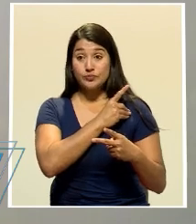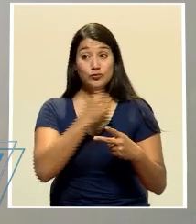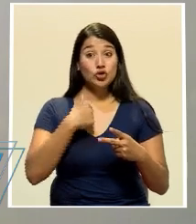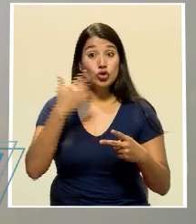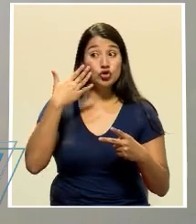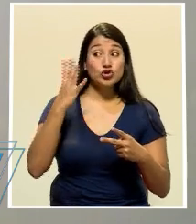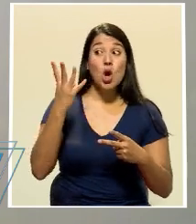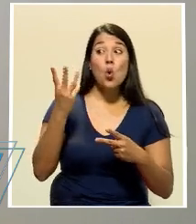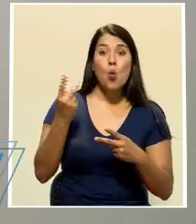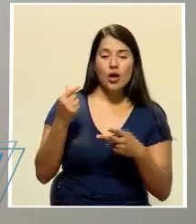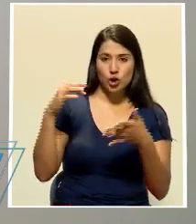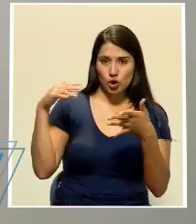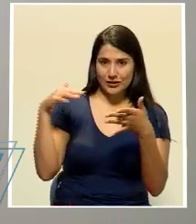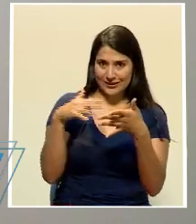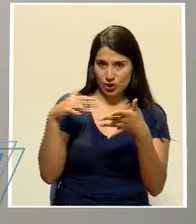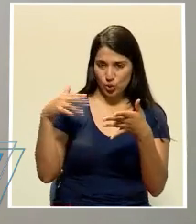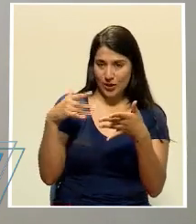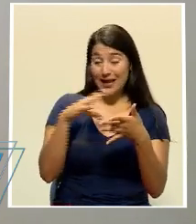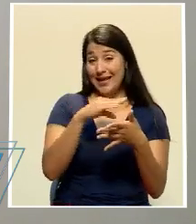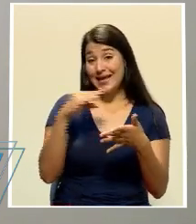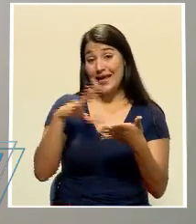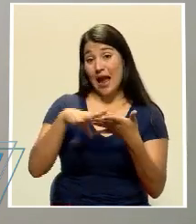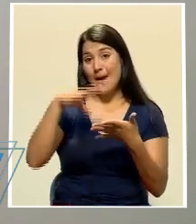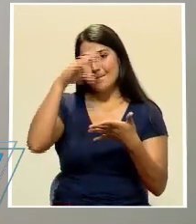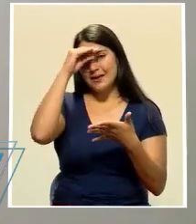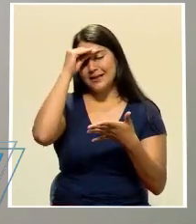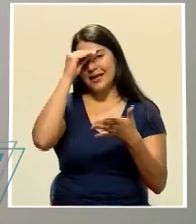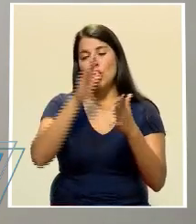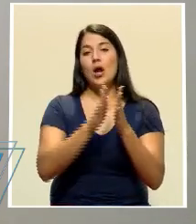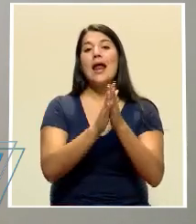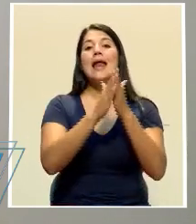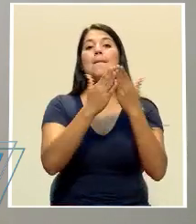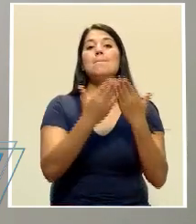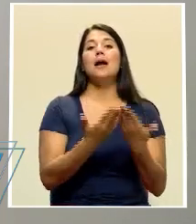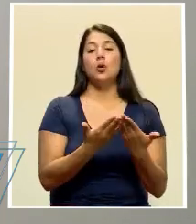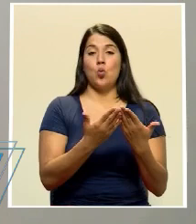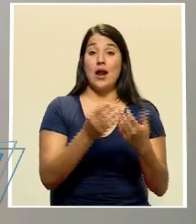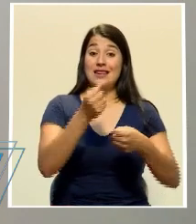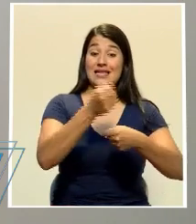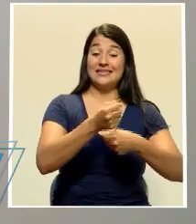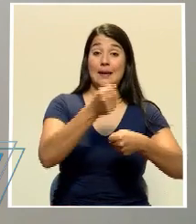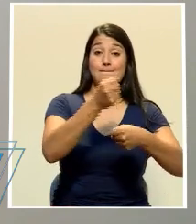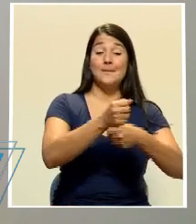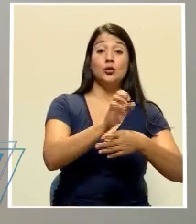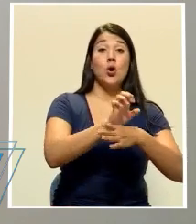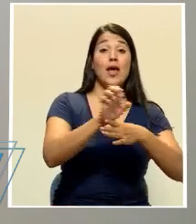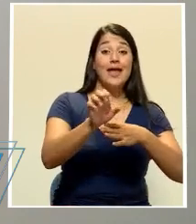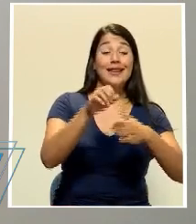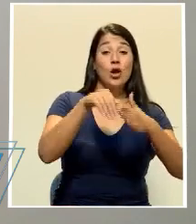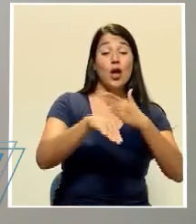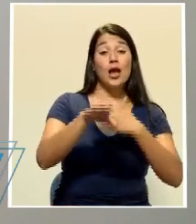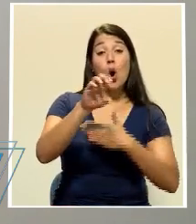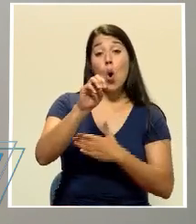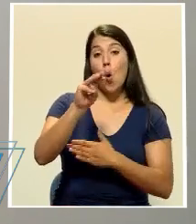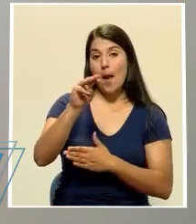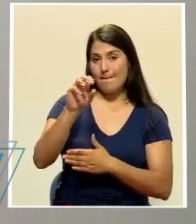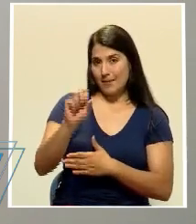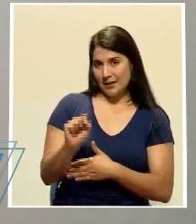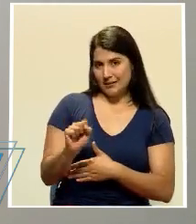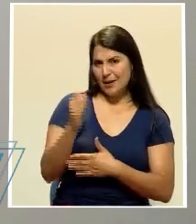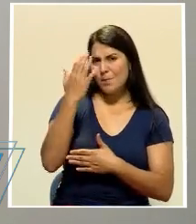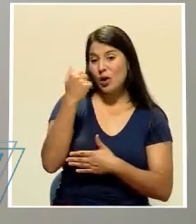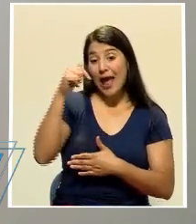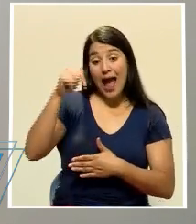han estudiado el manual del desempeño ético de la Organización Mundial de la Salud en una pandemia, porque aquí estamos